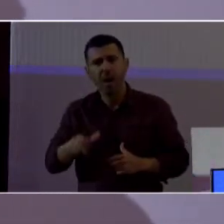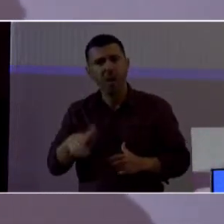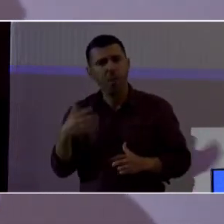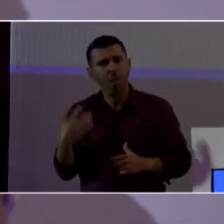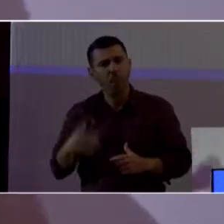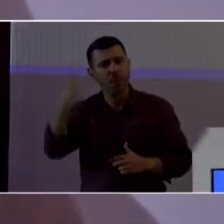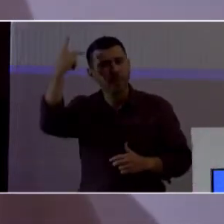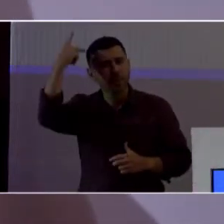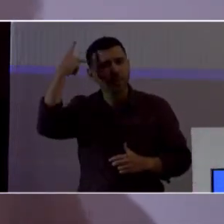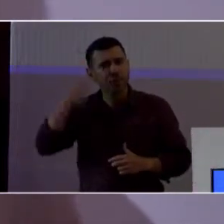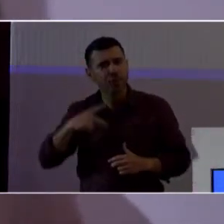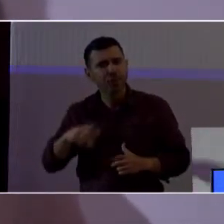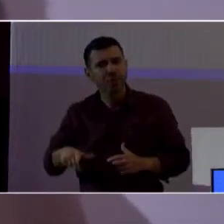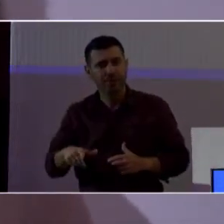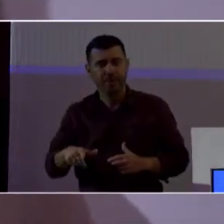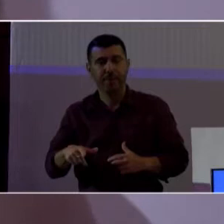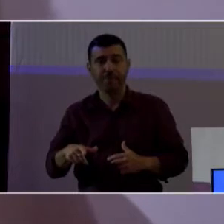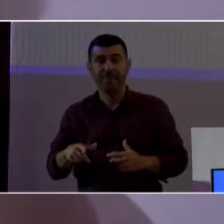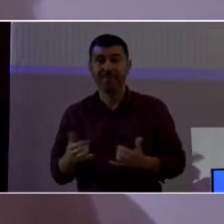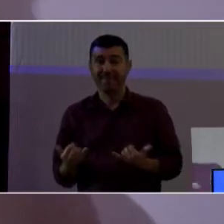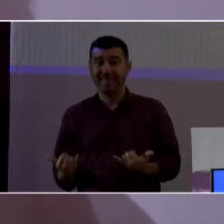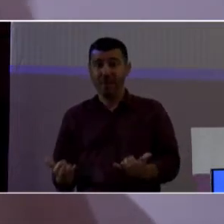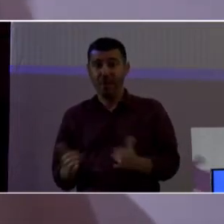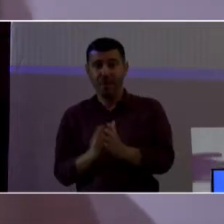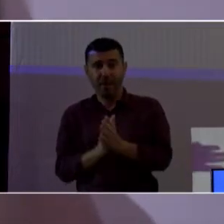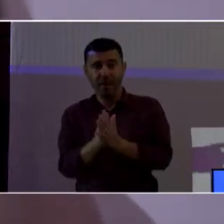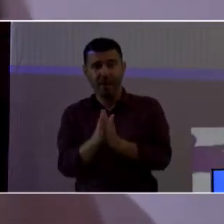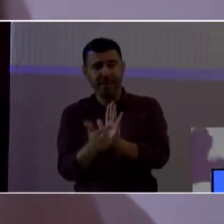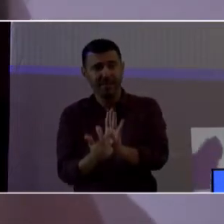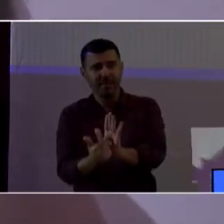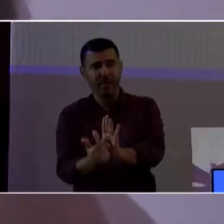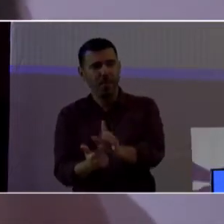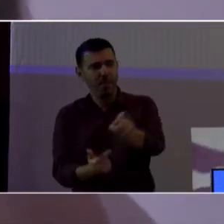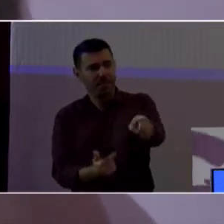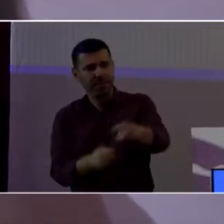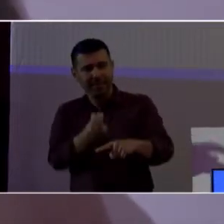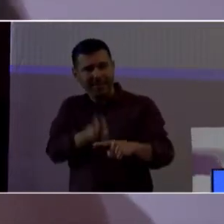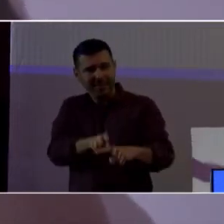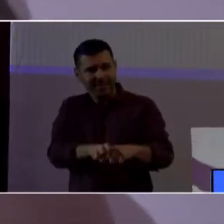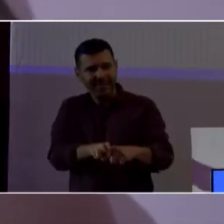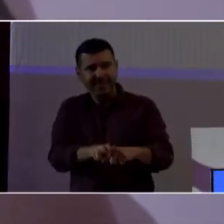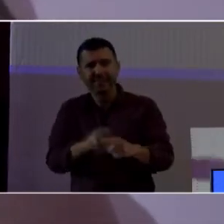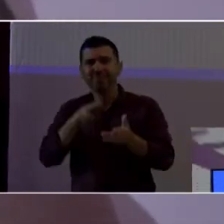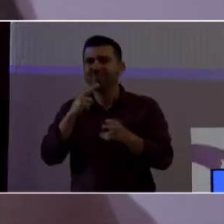esta silla. Esta silla la llamamos la silla Paz.